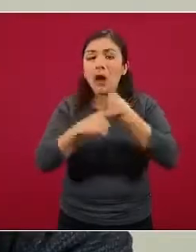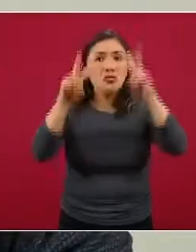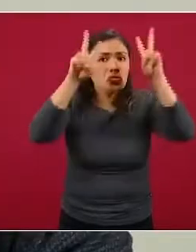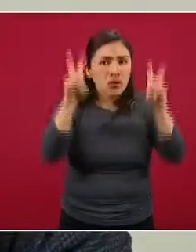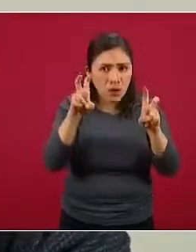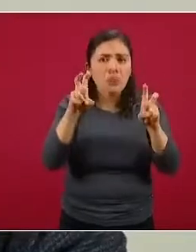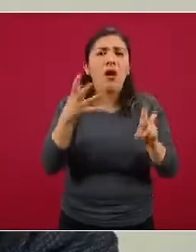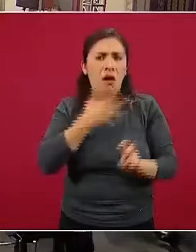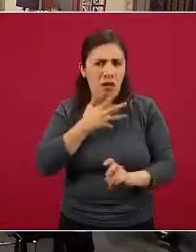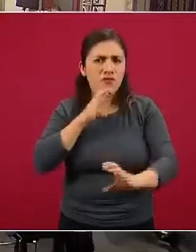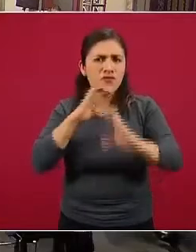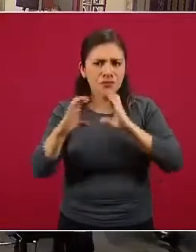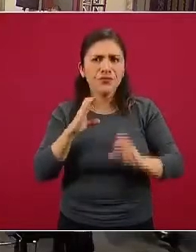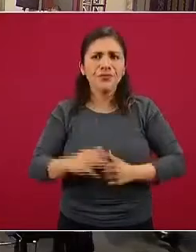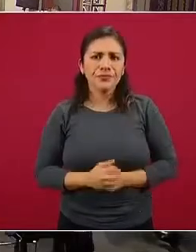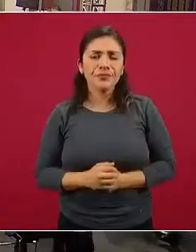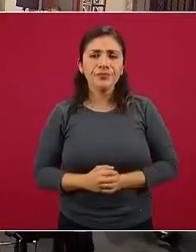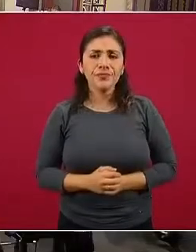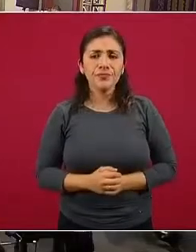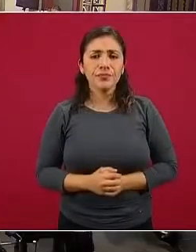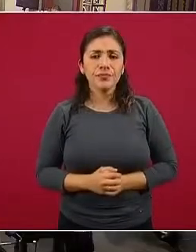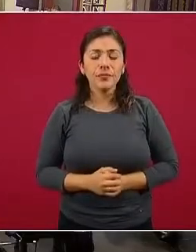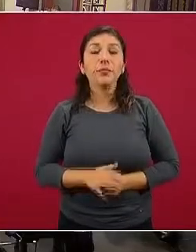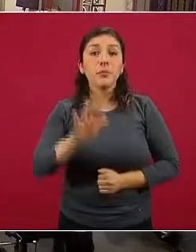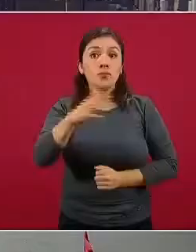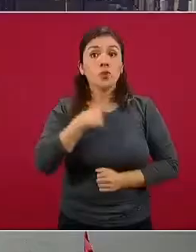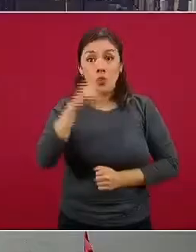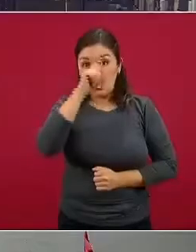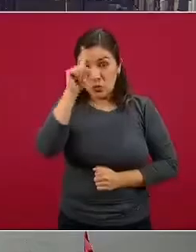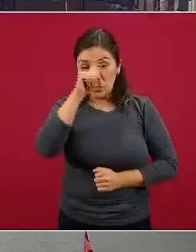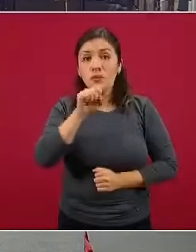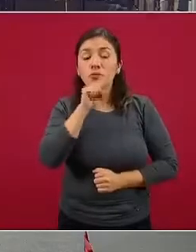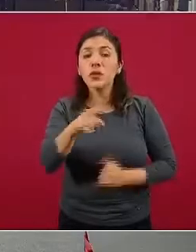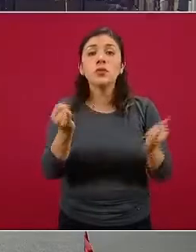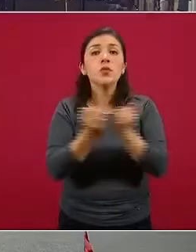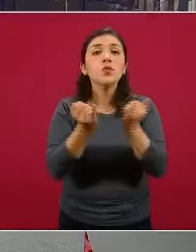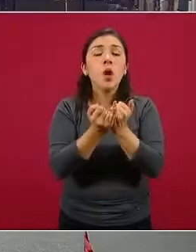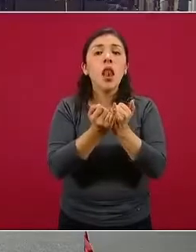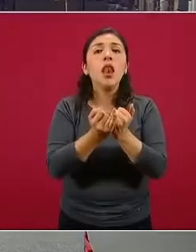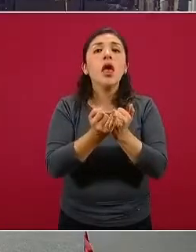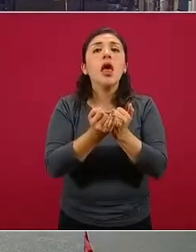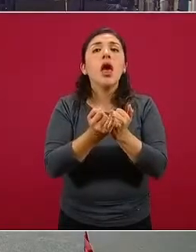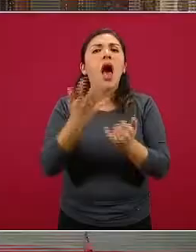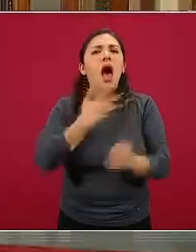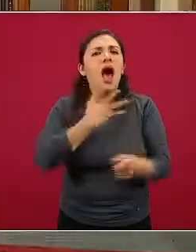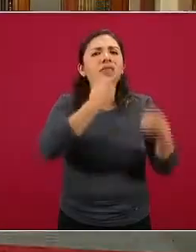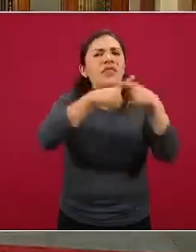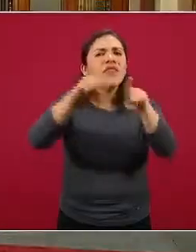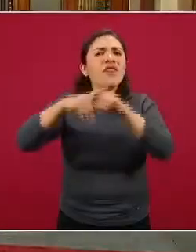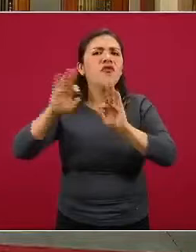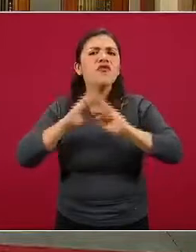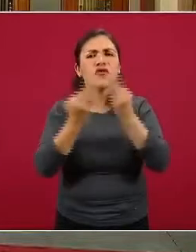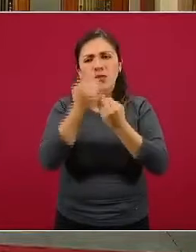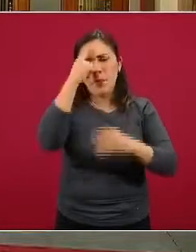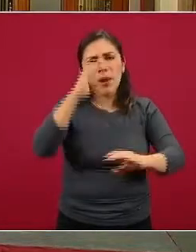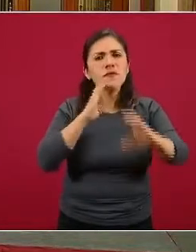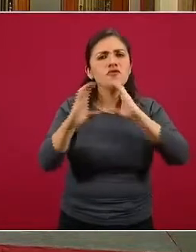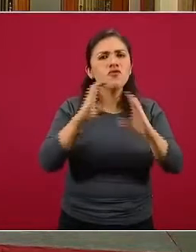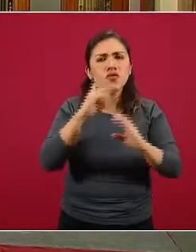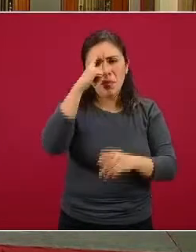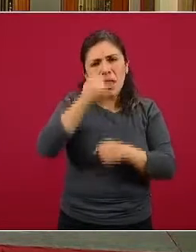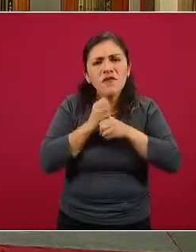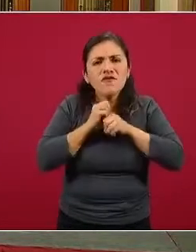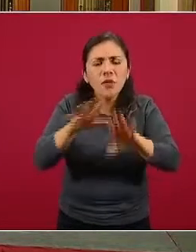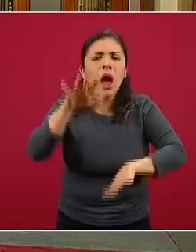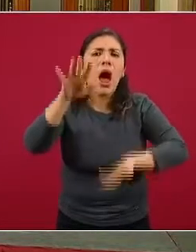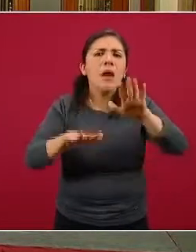tema. Gracias. Y le recomendamos también, tenemos distintos mecanismos de comunicación de